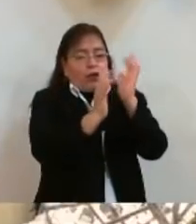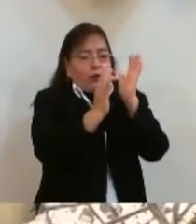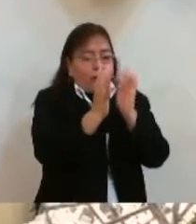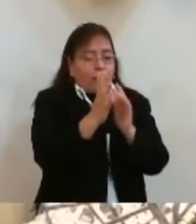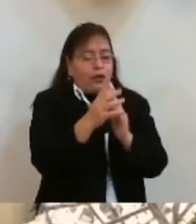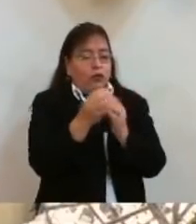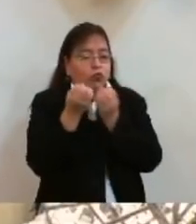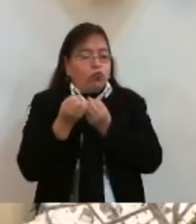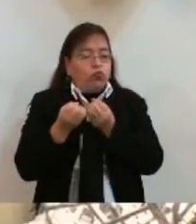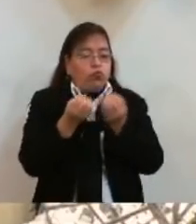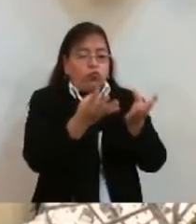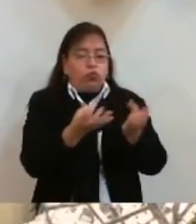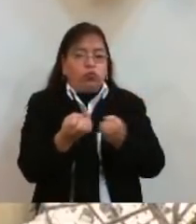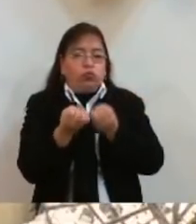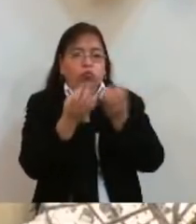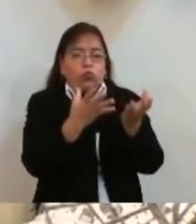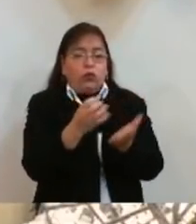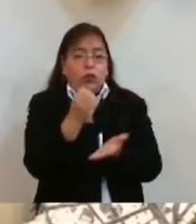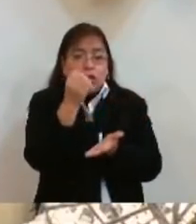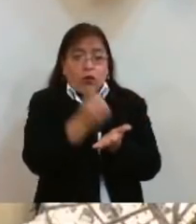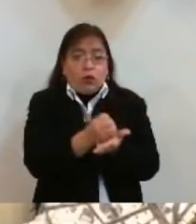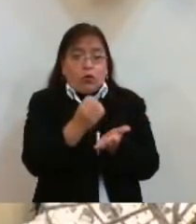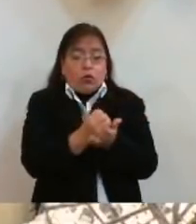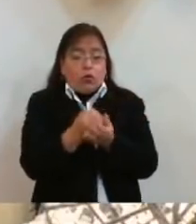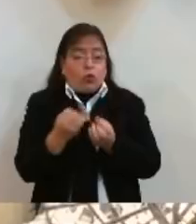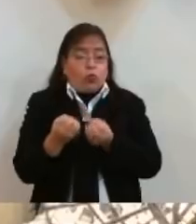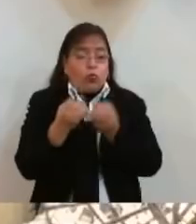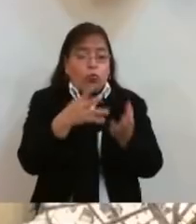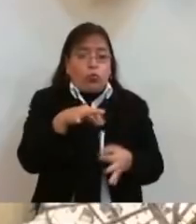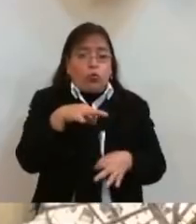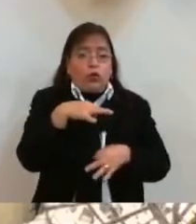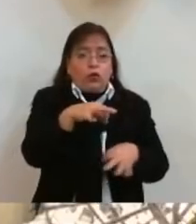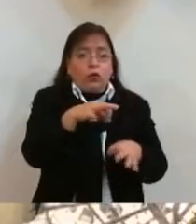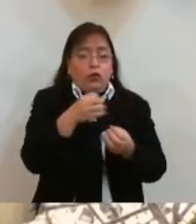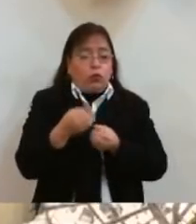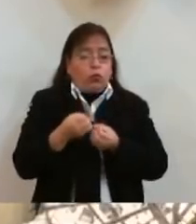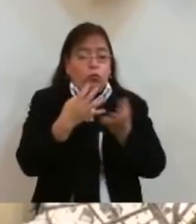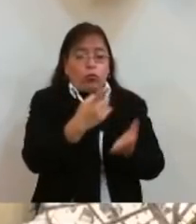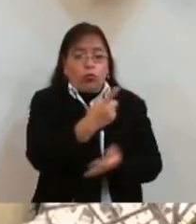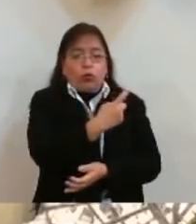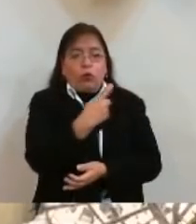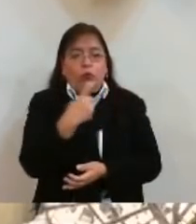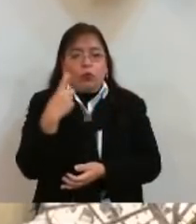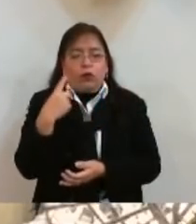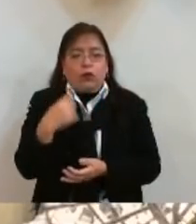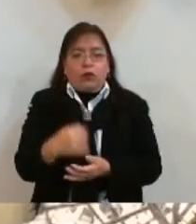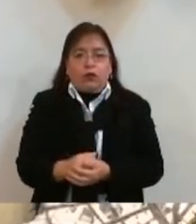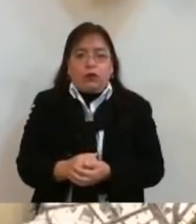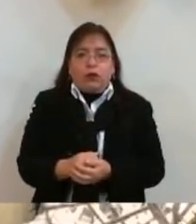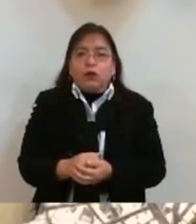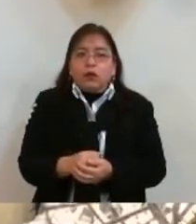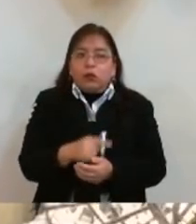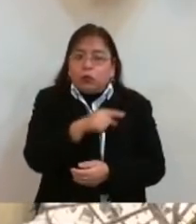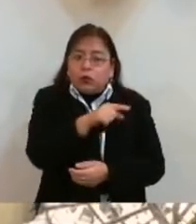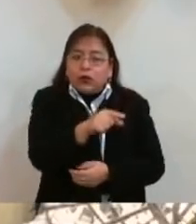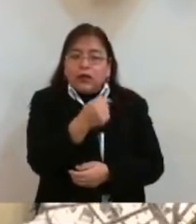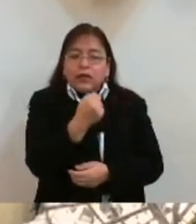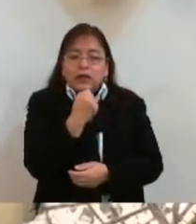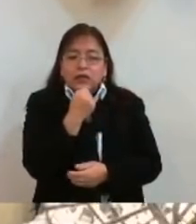y le entregaron oro, incienso y mirra, porque ese